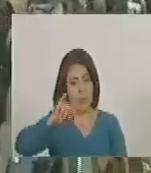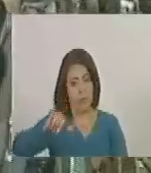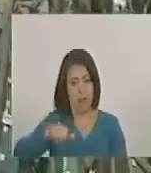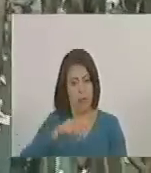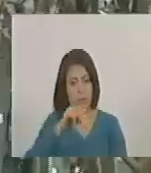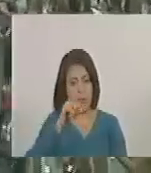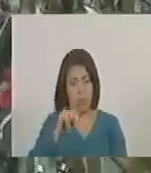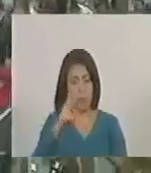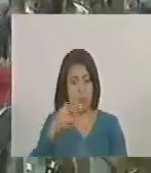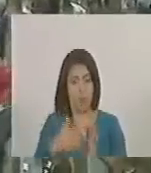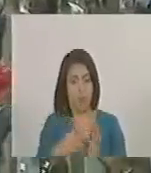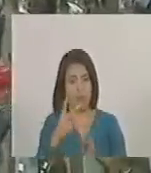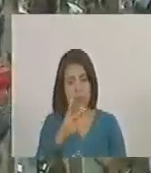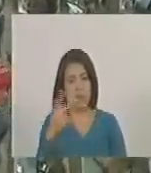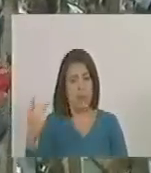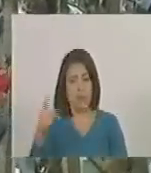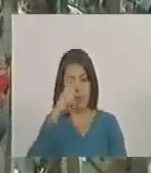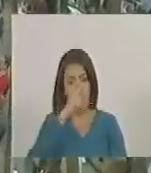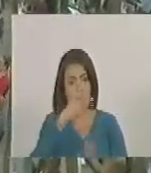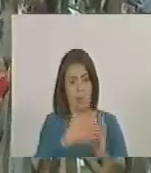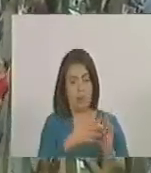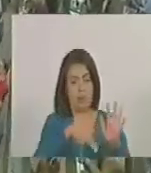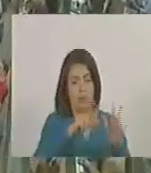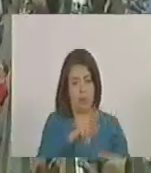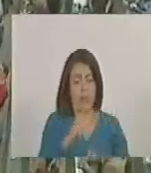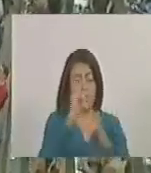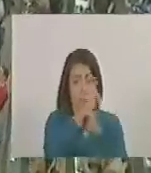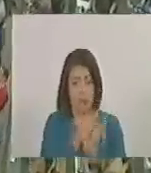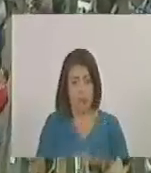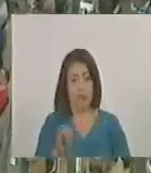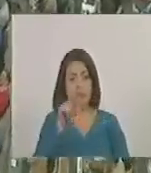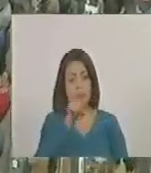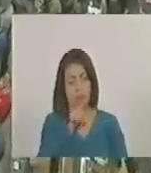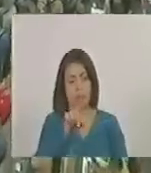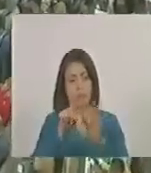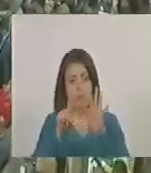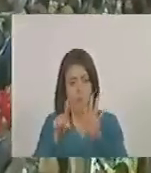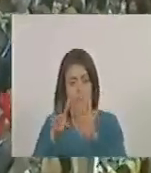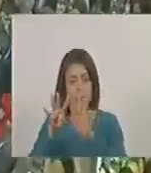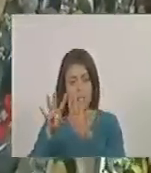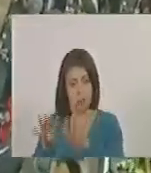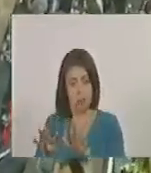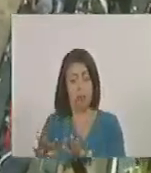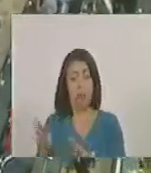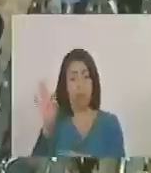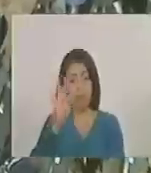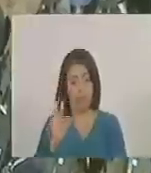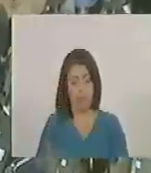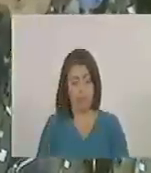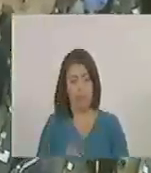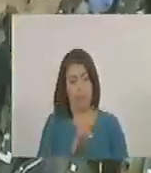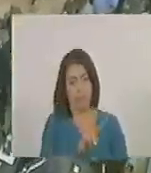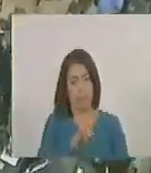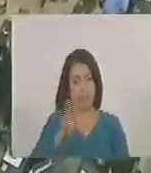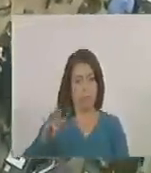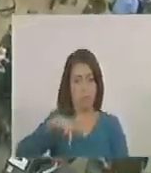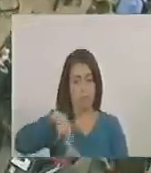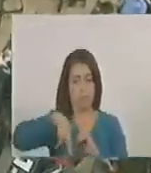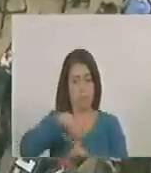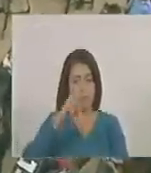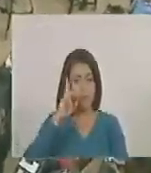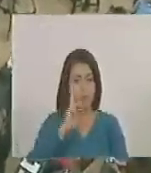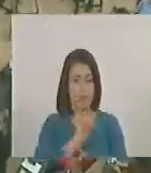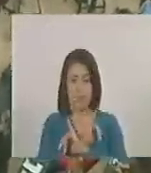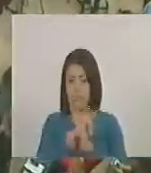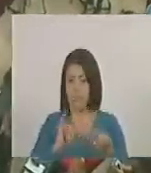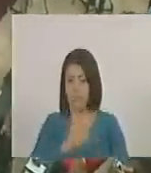de 2023, año 213 de la Independencia, 164 de la Federación y 24 de la Revolución